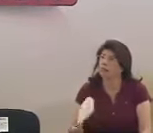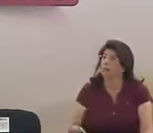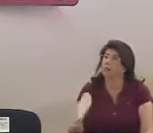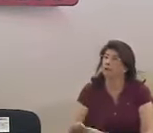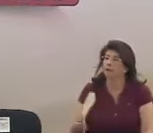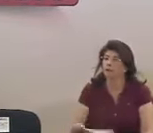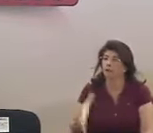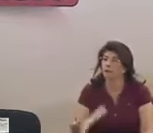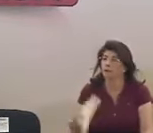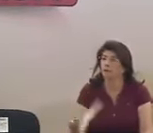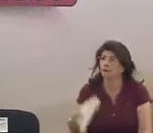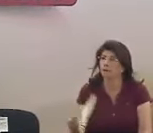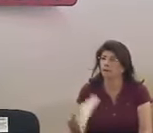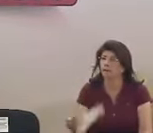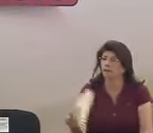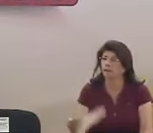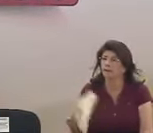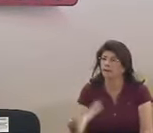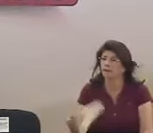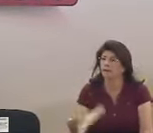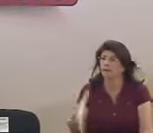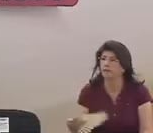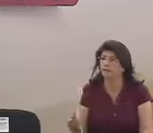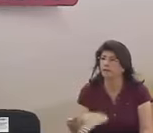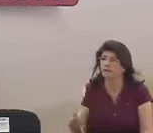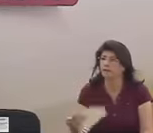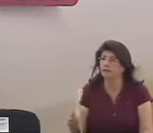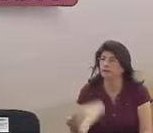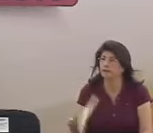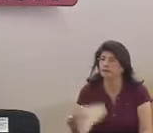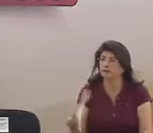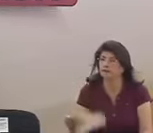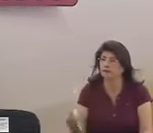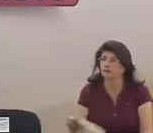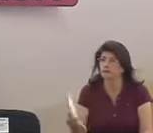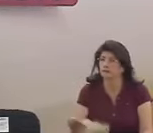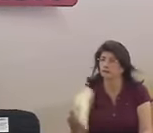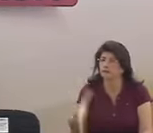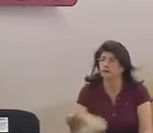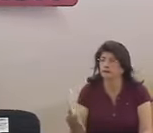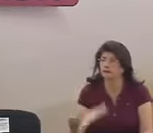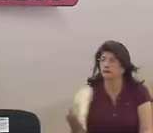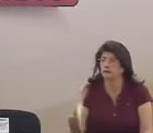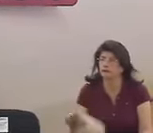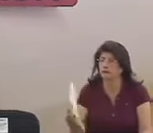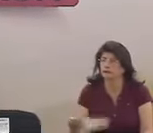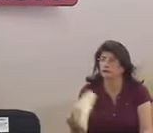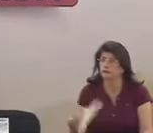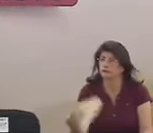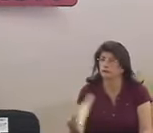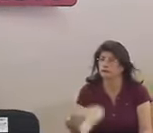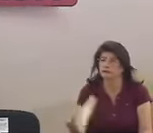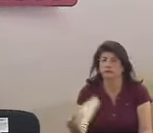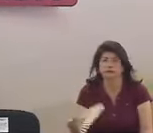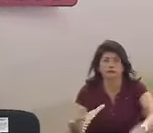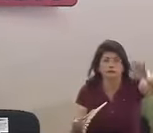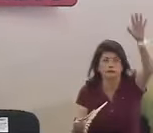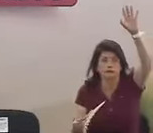familiares, a nuestros amigos del trabajo. Que todas y todos hagamos historia. ¿Quién nos va a